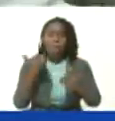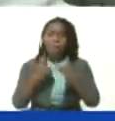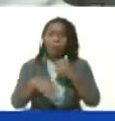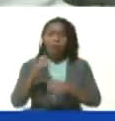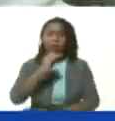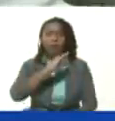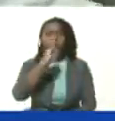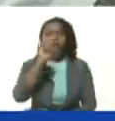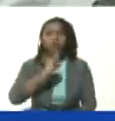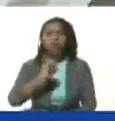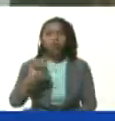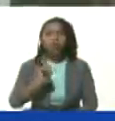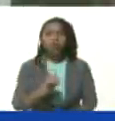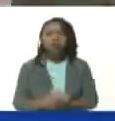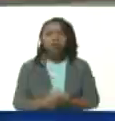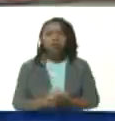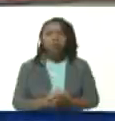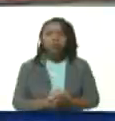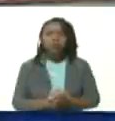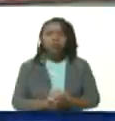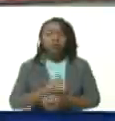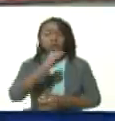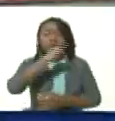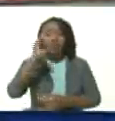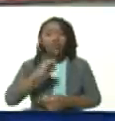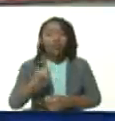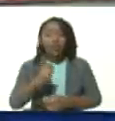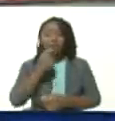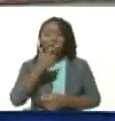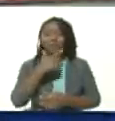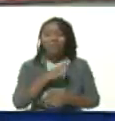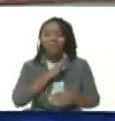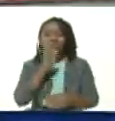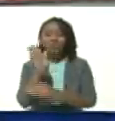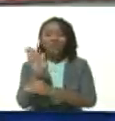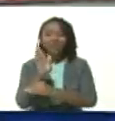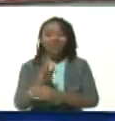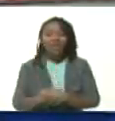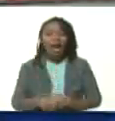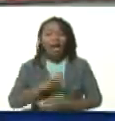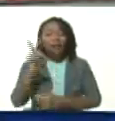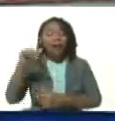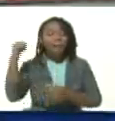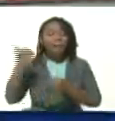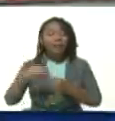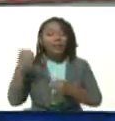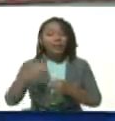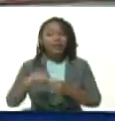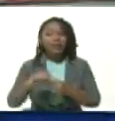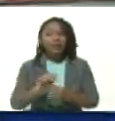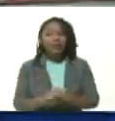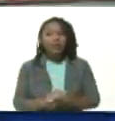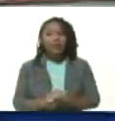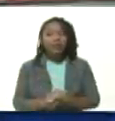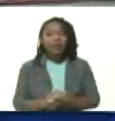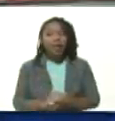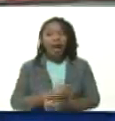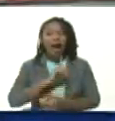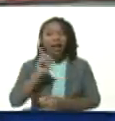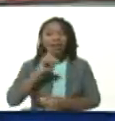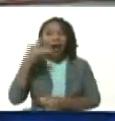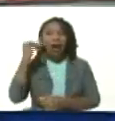Zulia. Al Zulia siempre es bonito ir. Allá en Maracaibo. Allá está